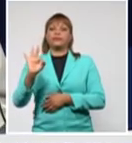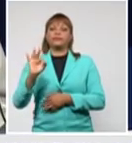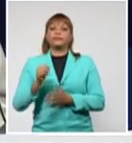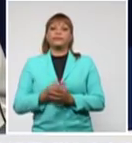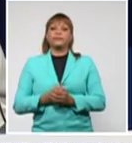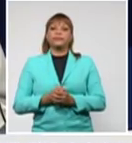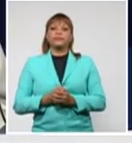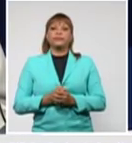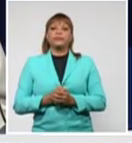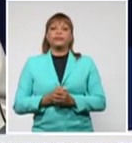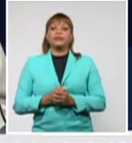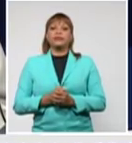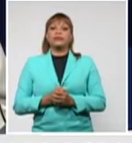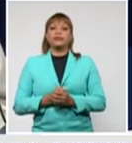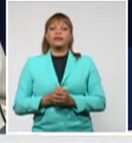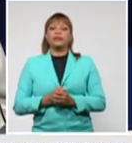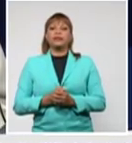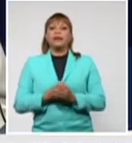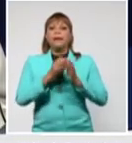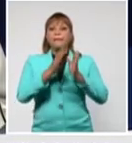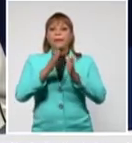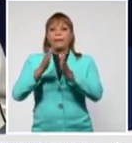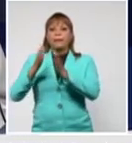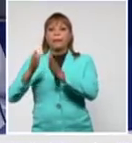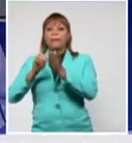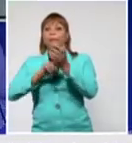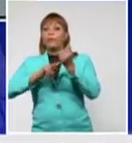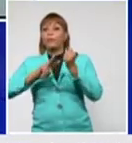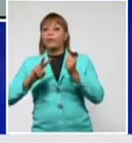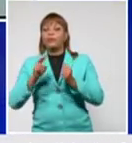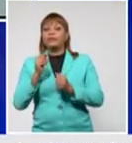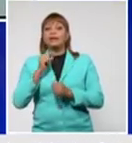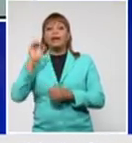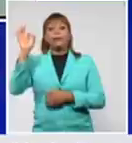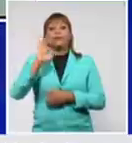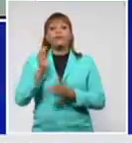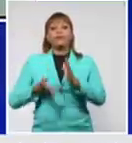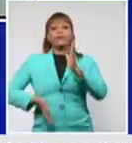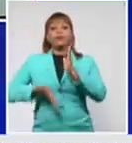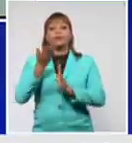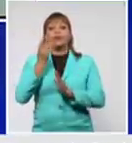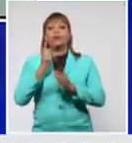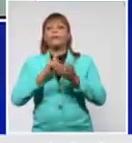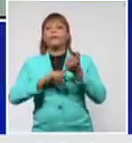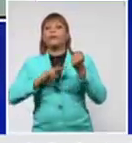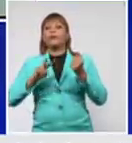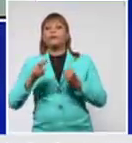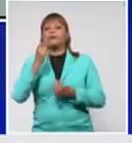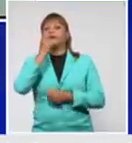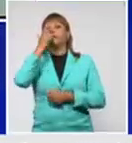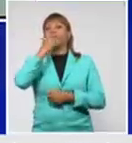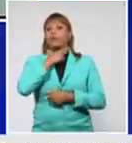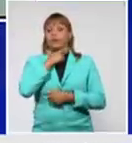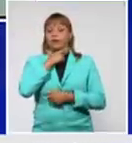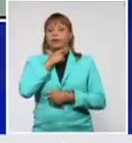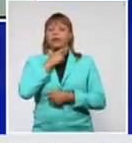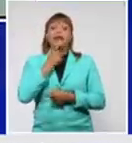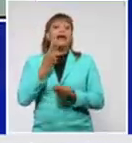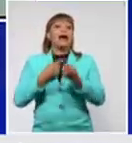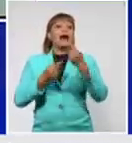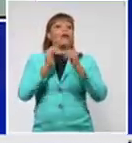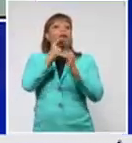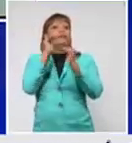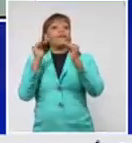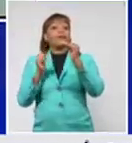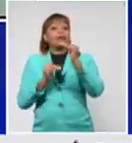Por provincia, la tasa más elevada sigue siendo de la provincia de Ciego de Ávila, aunque es inferior a la del